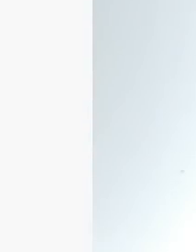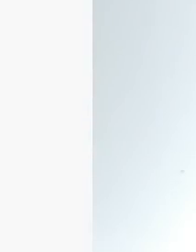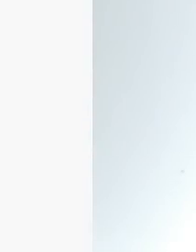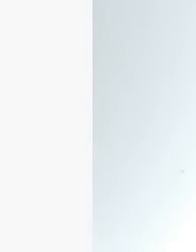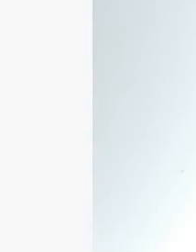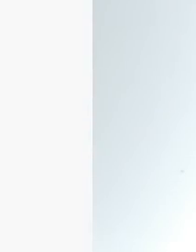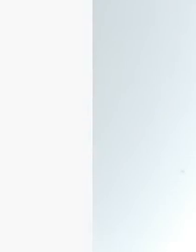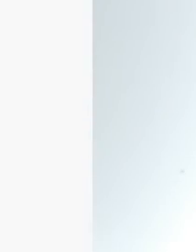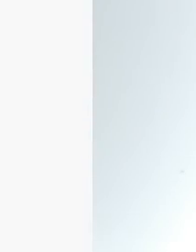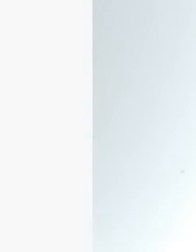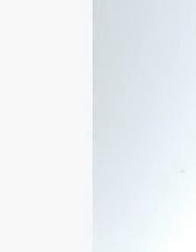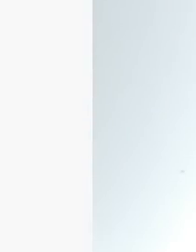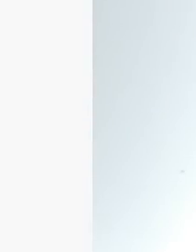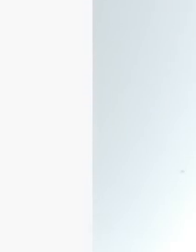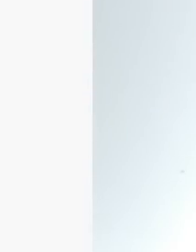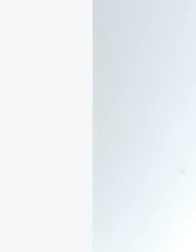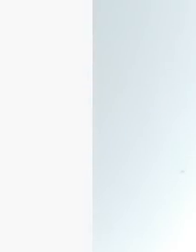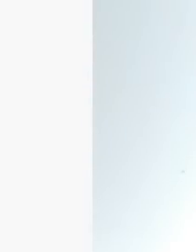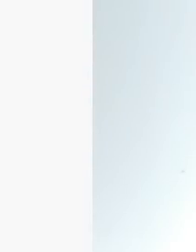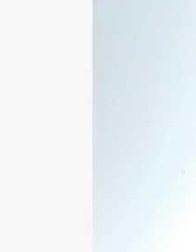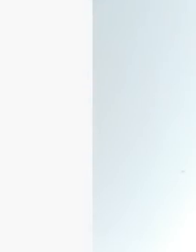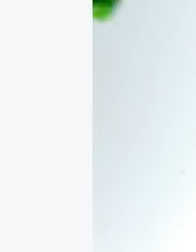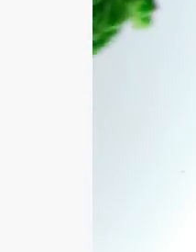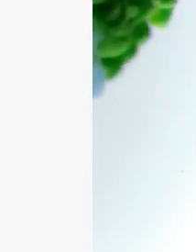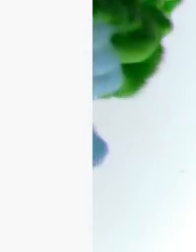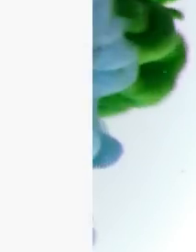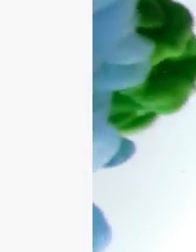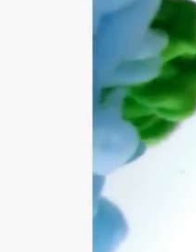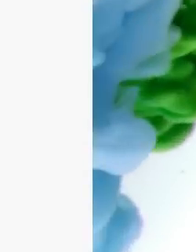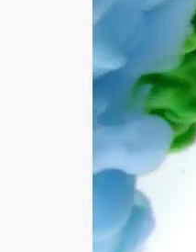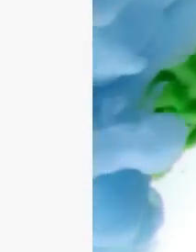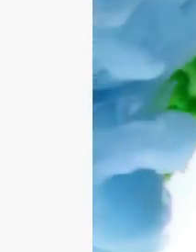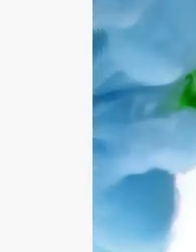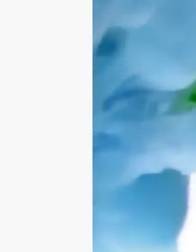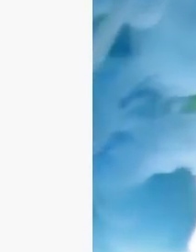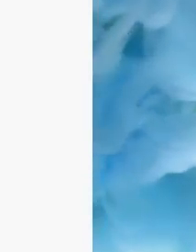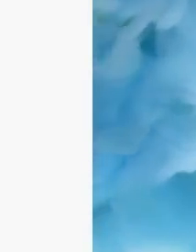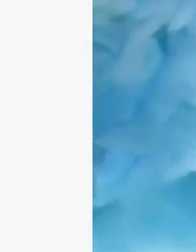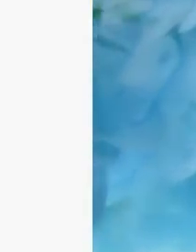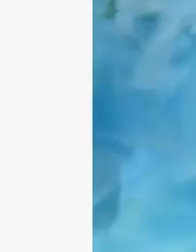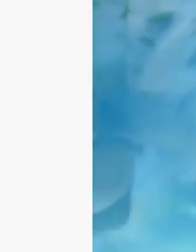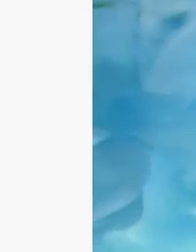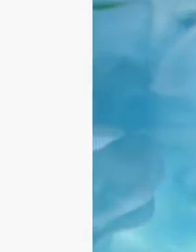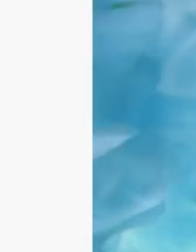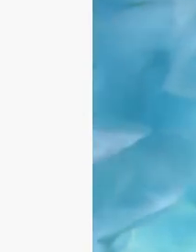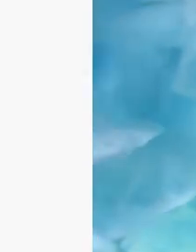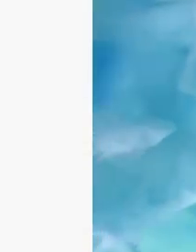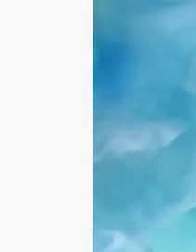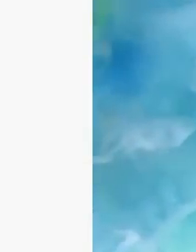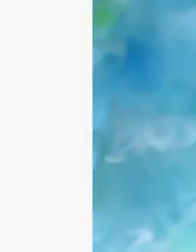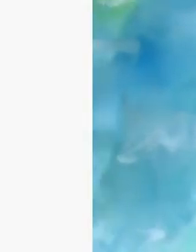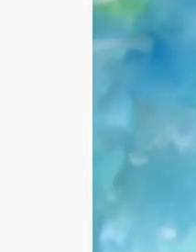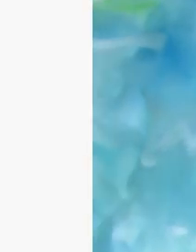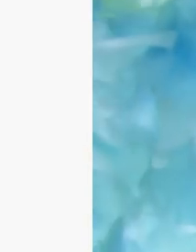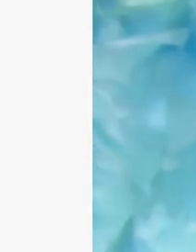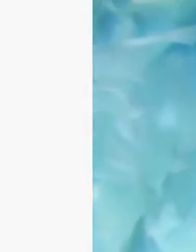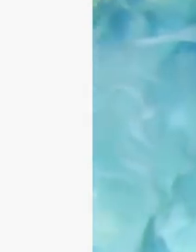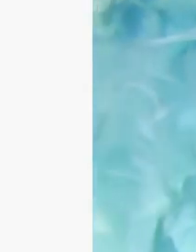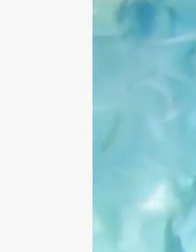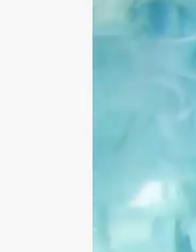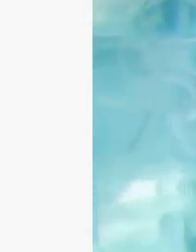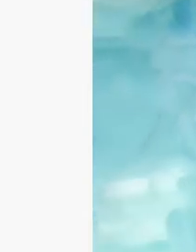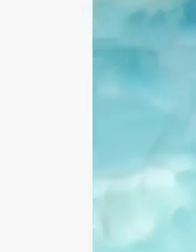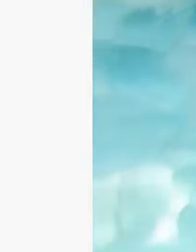Este es un comunicado que publicaron el día de ayer los abogados, pero los abogados que están en México, no el abogado